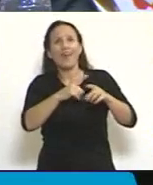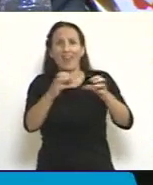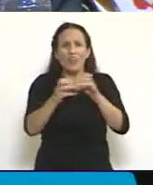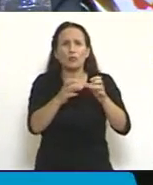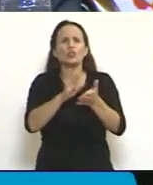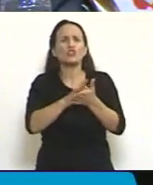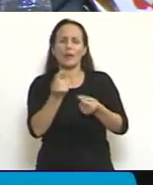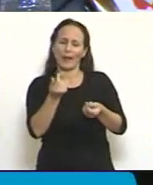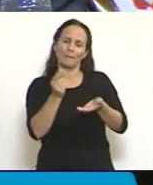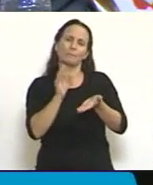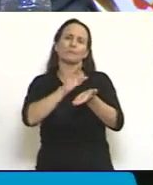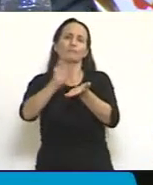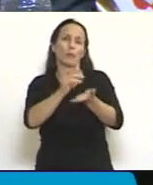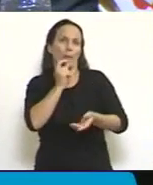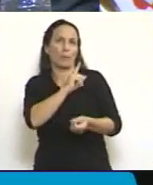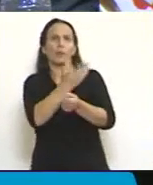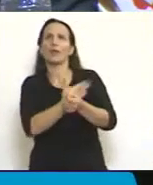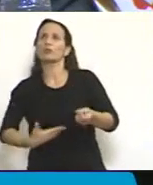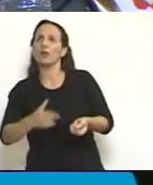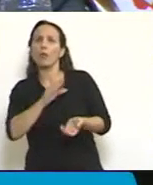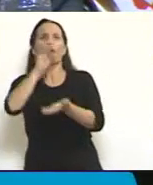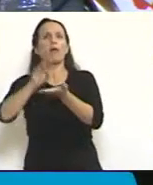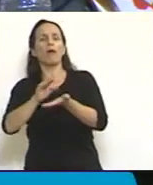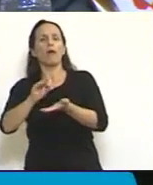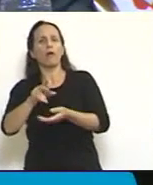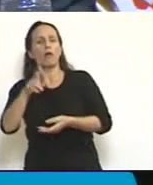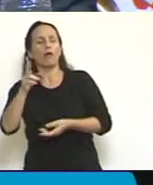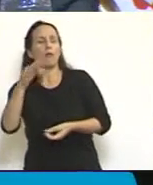estamos dando y que deberíamos darle el mismo